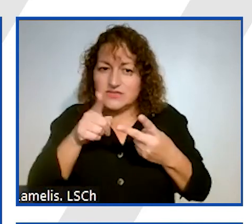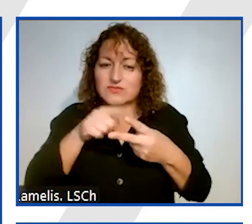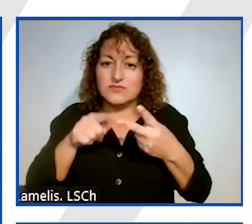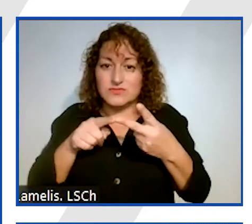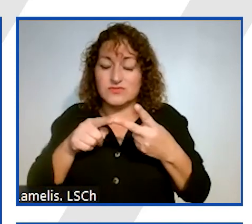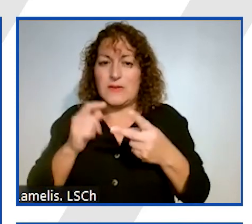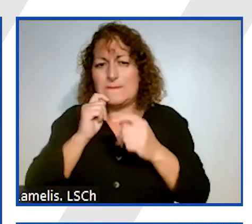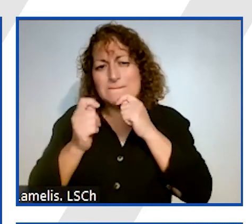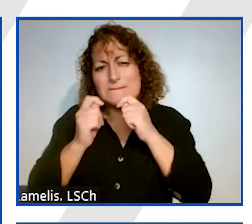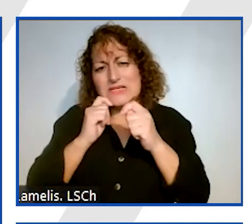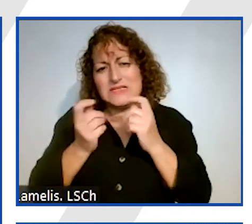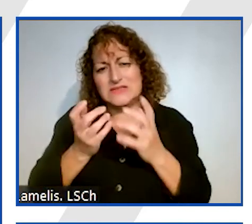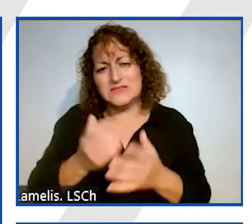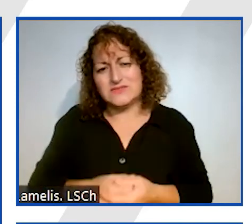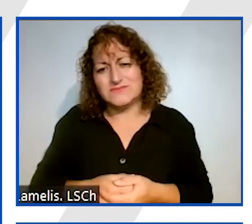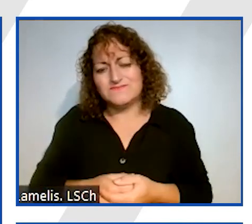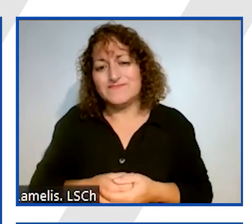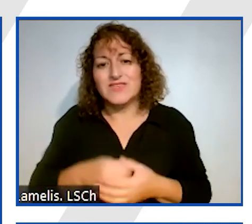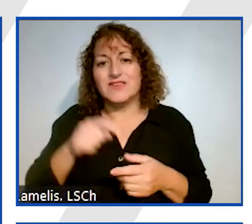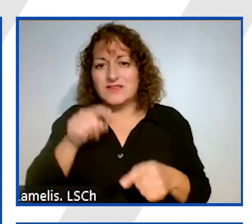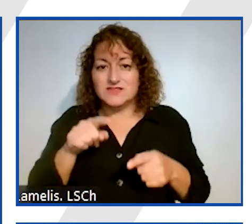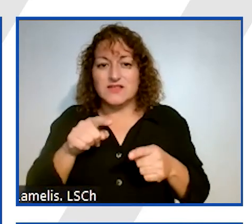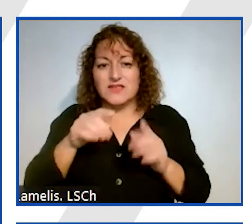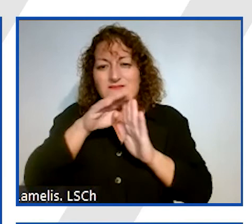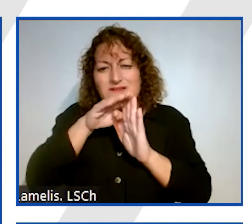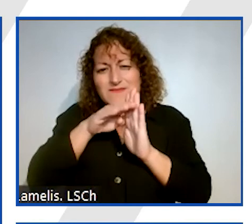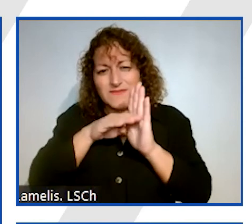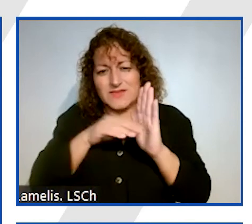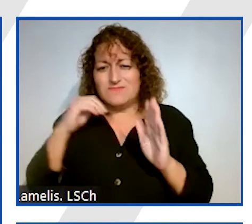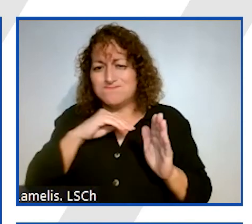los estamos comiendo a una tasa bastante acelerada.